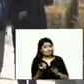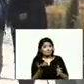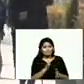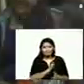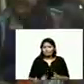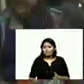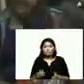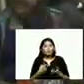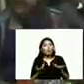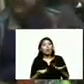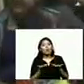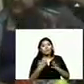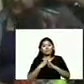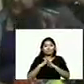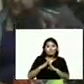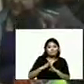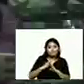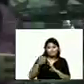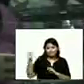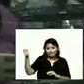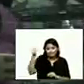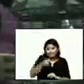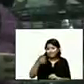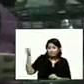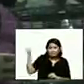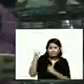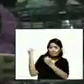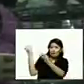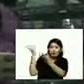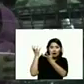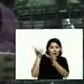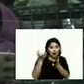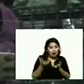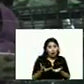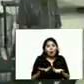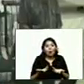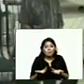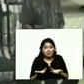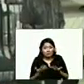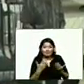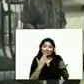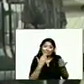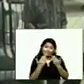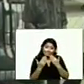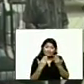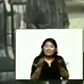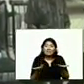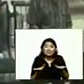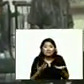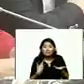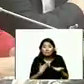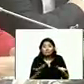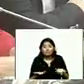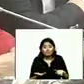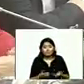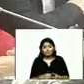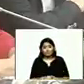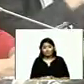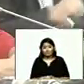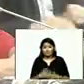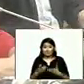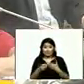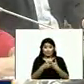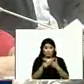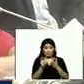y evitar posibles deportaciones. Los diputados pidieron detalles de los planes a implementar. El papel, digamos, que pueden